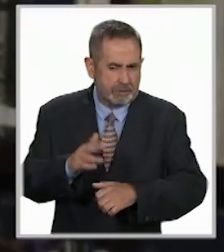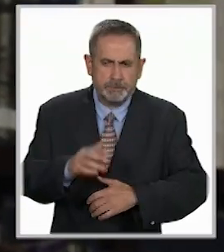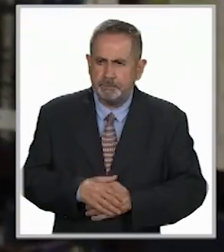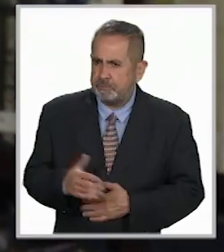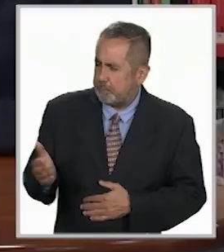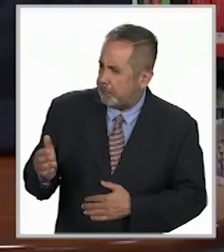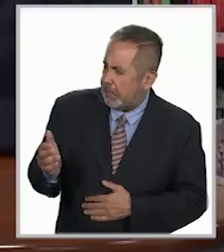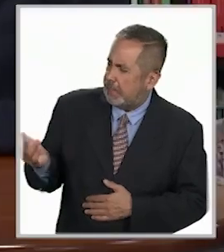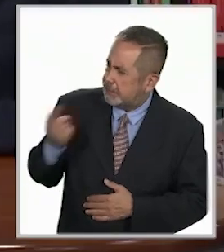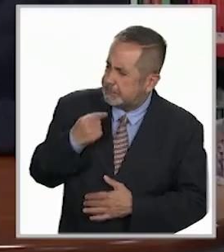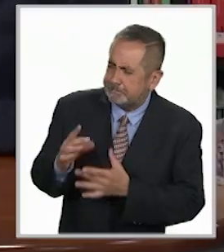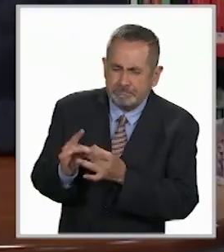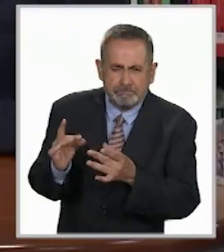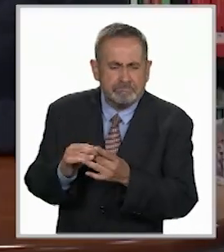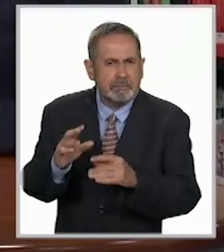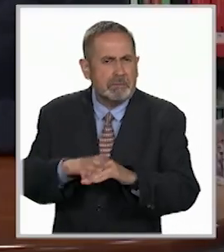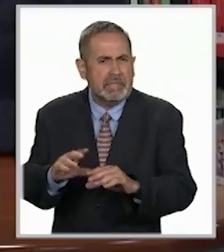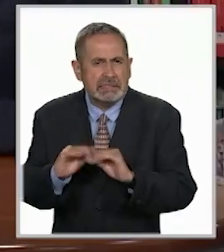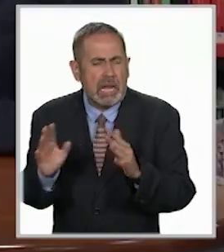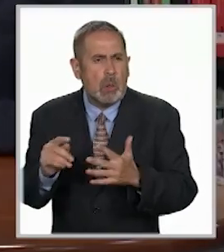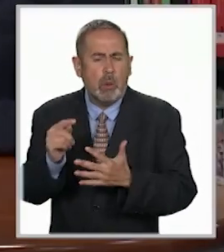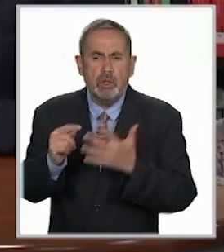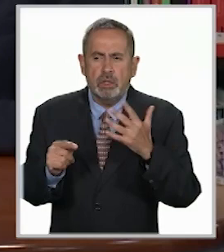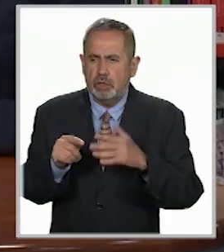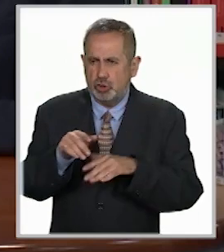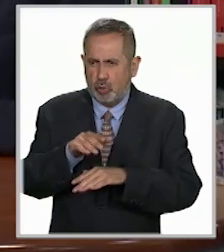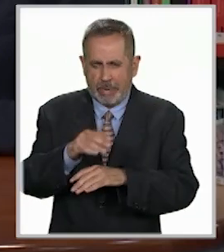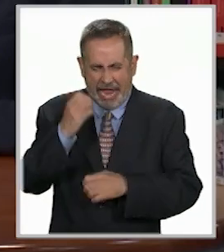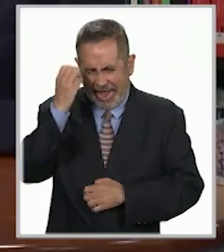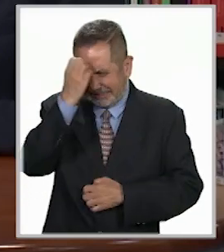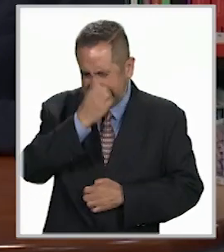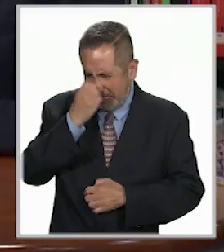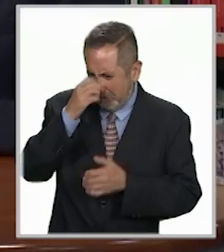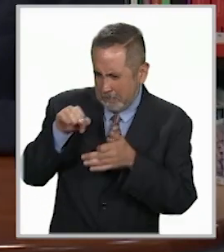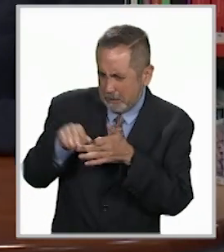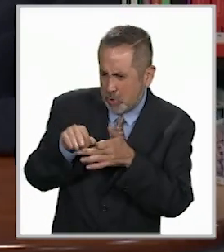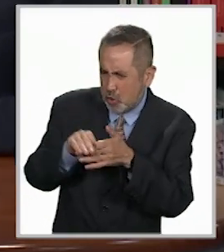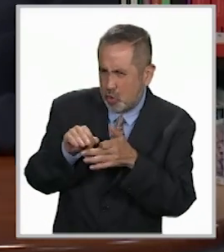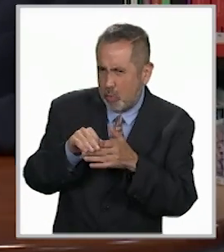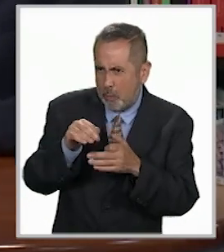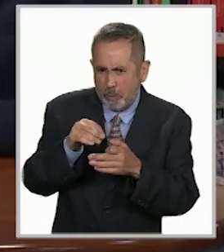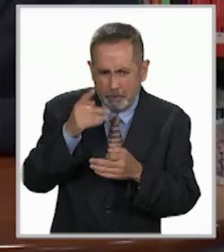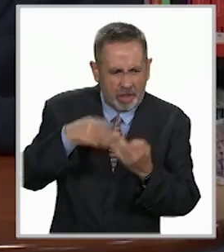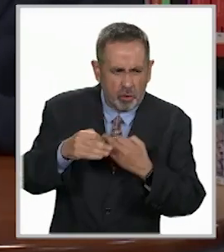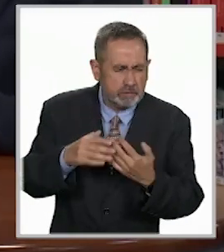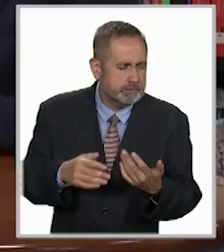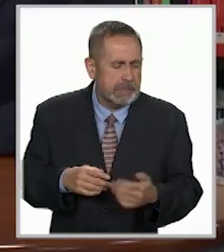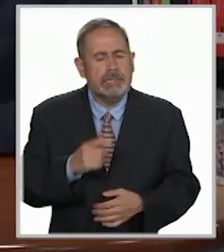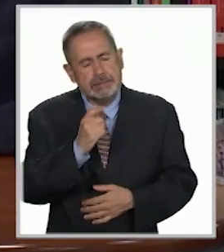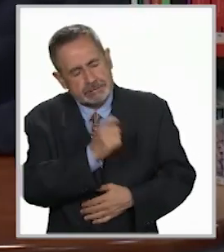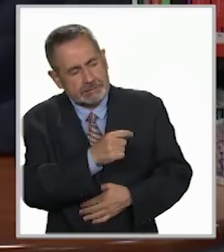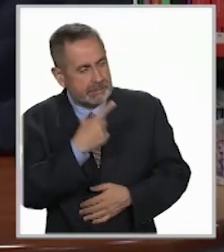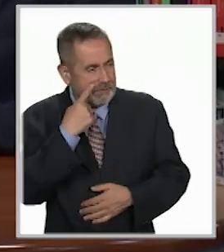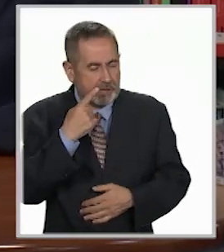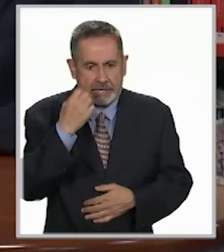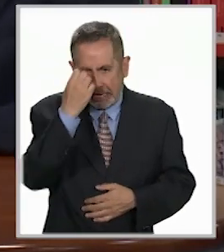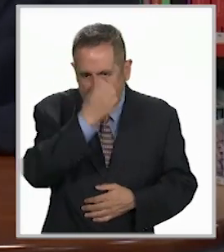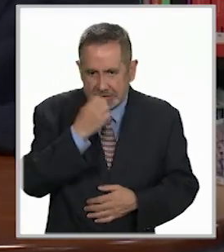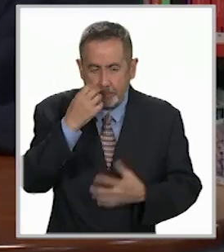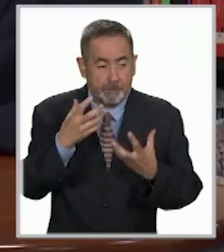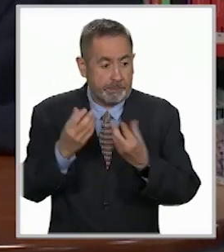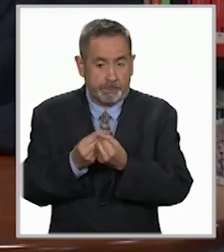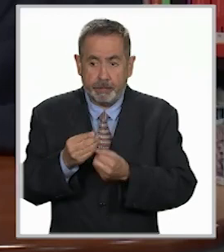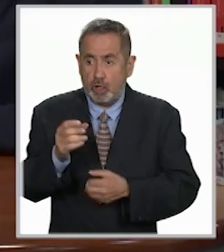Estamos de vuelta. Aline, cuéntanos un poco más sobre este examen periódico universal. Claro que sí. Bueno, es un examen que es un